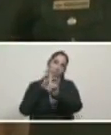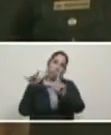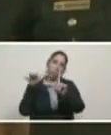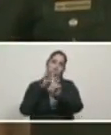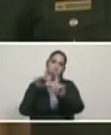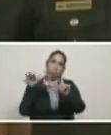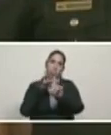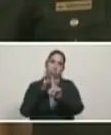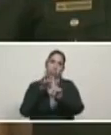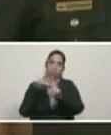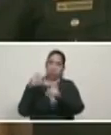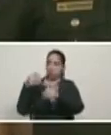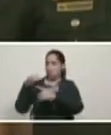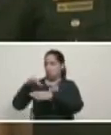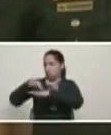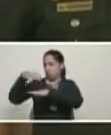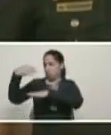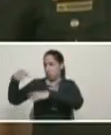Allá ellos,